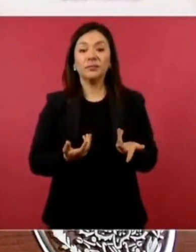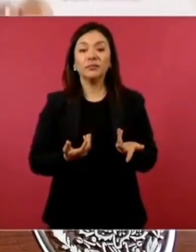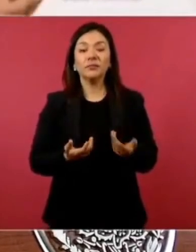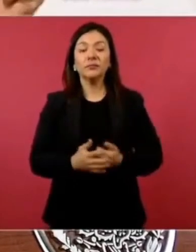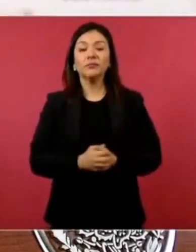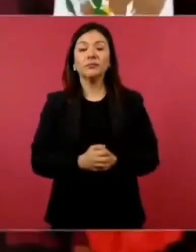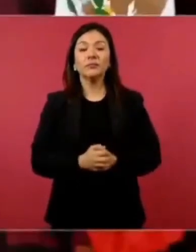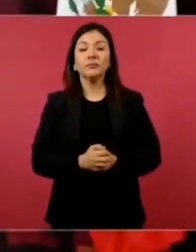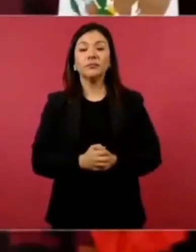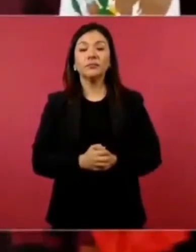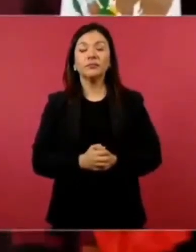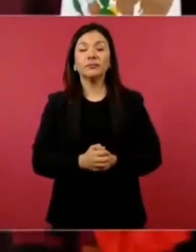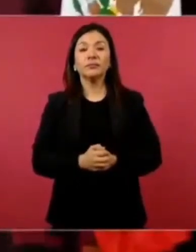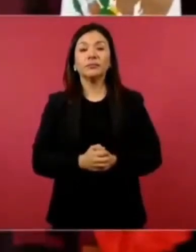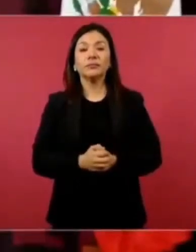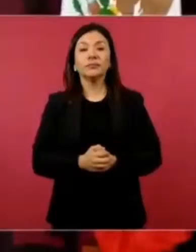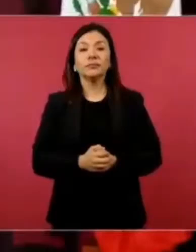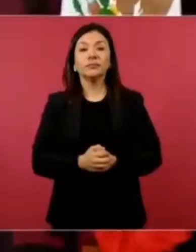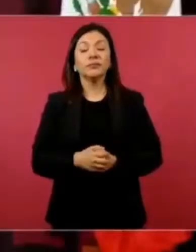Se hizo sentir,